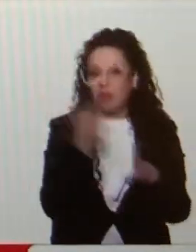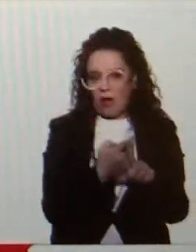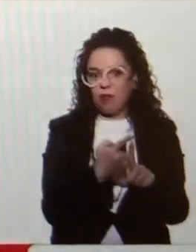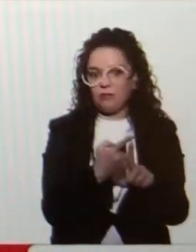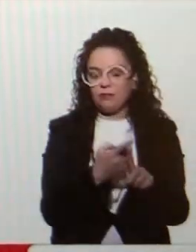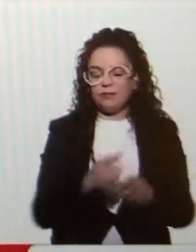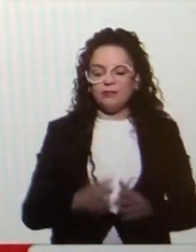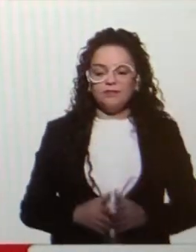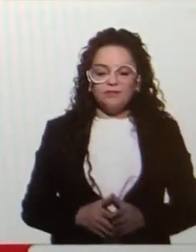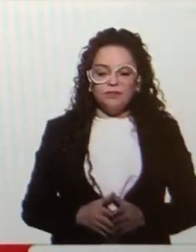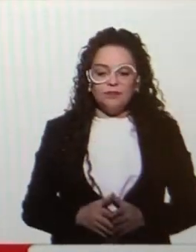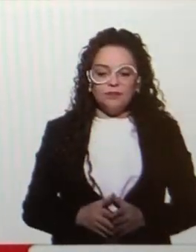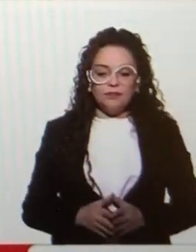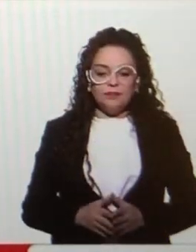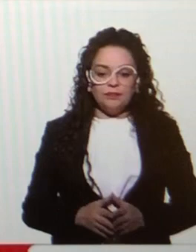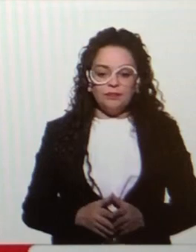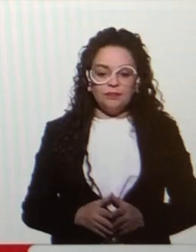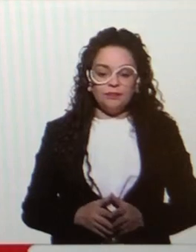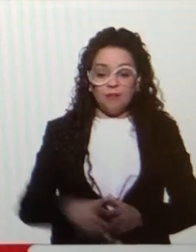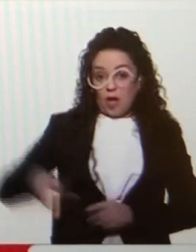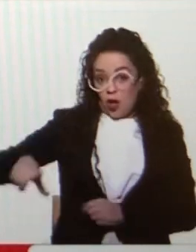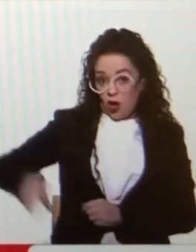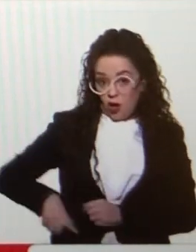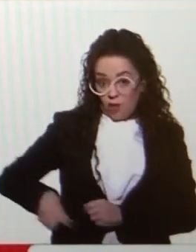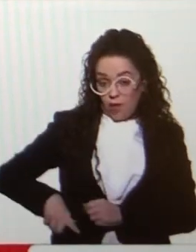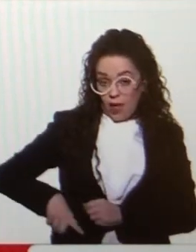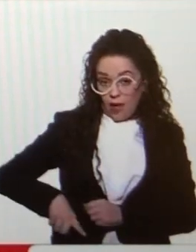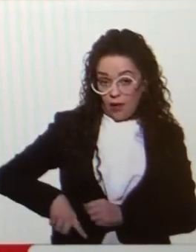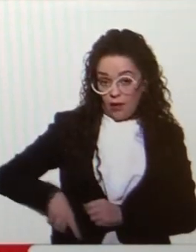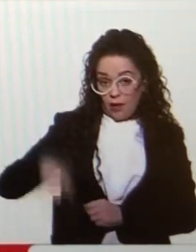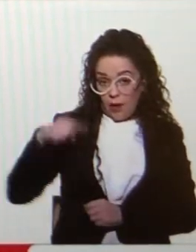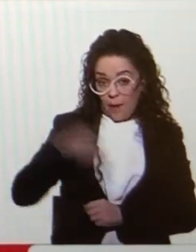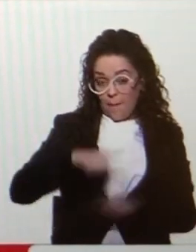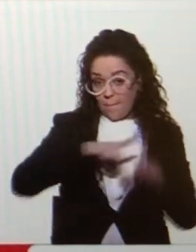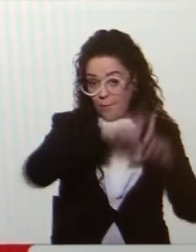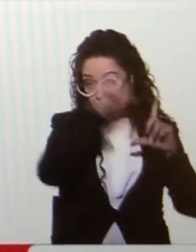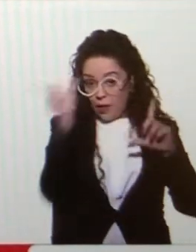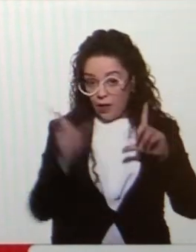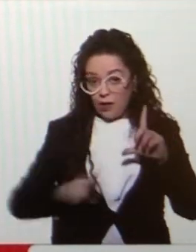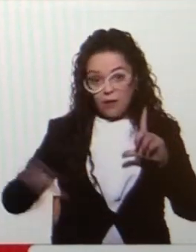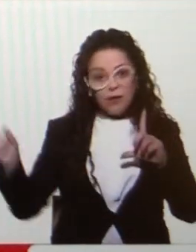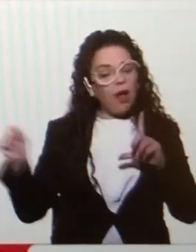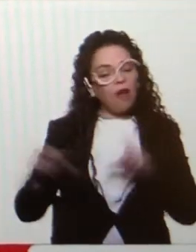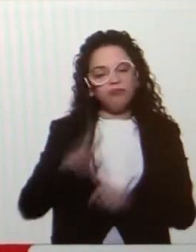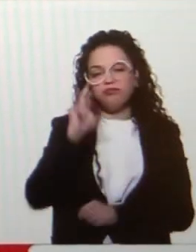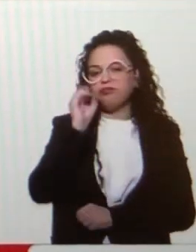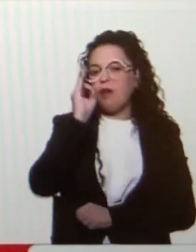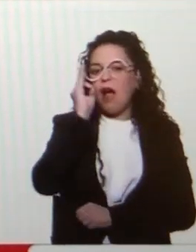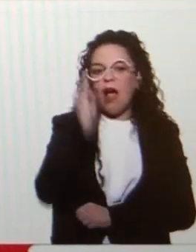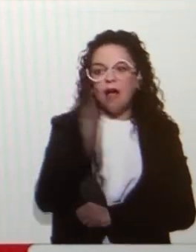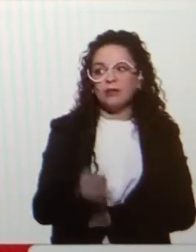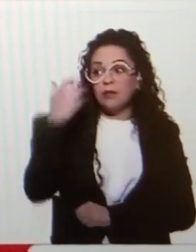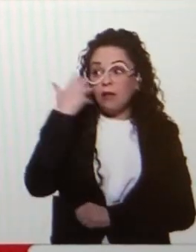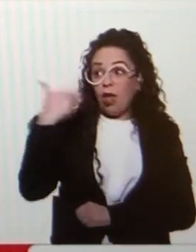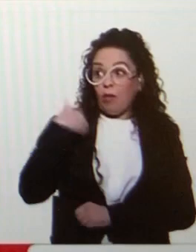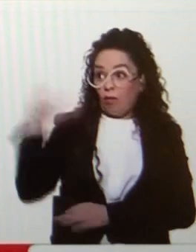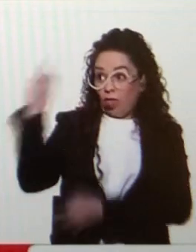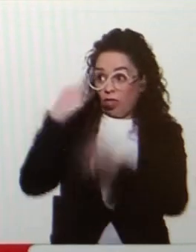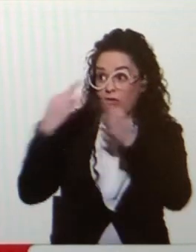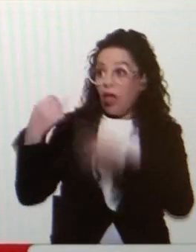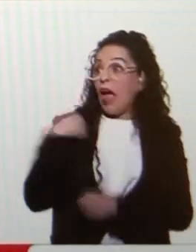combinación con diversas policías en combinación muy probablemente con el ejército en combinación muy probablemente con la